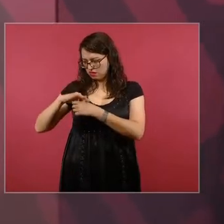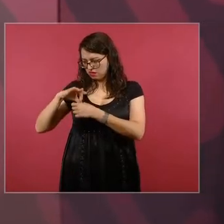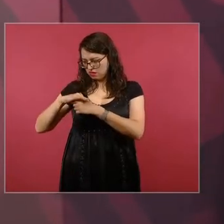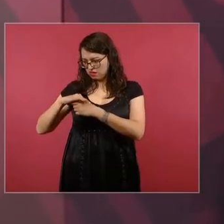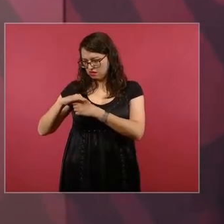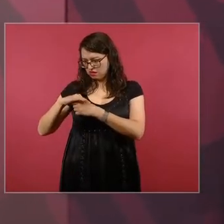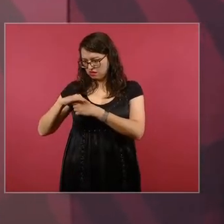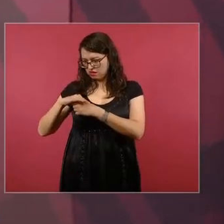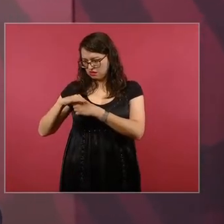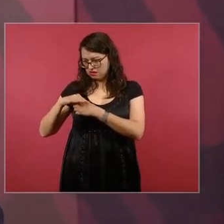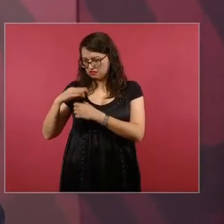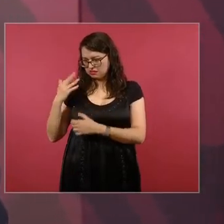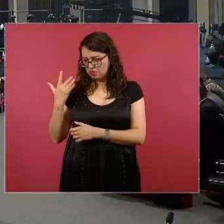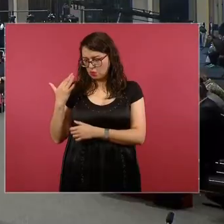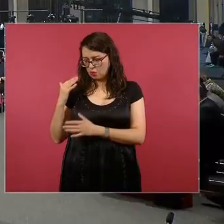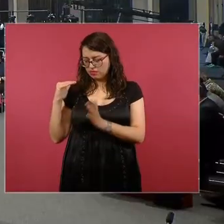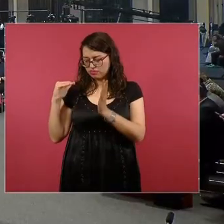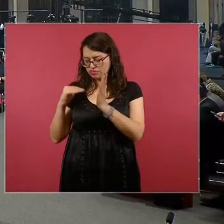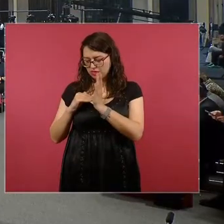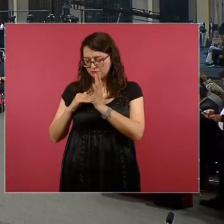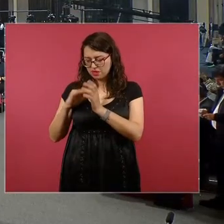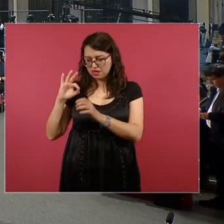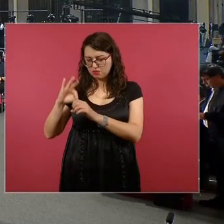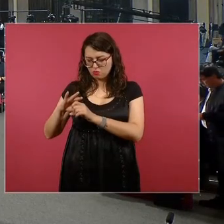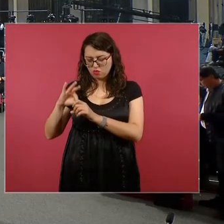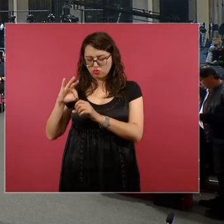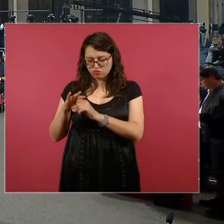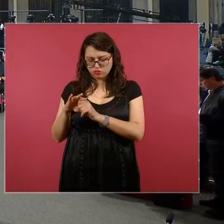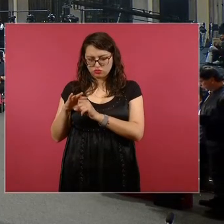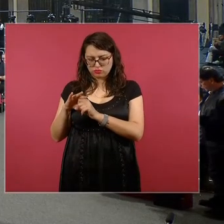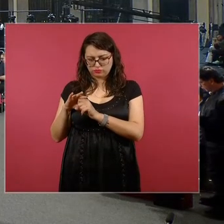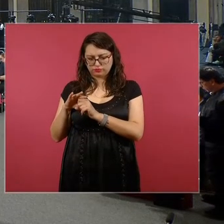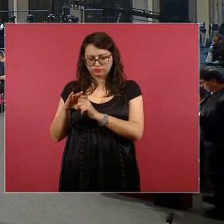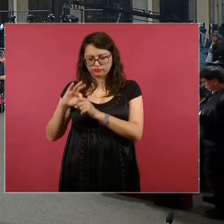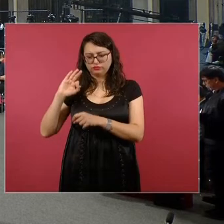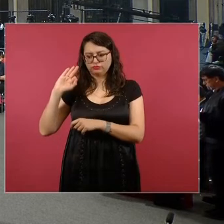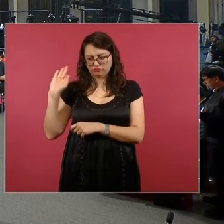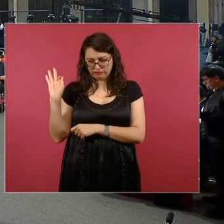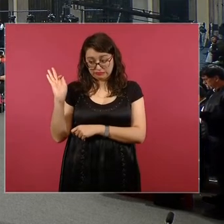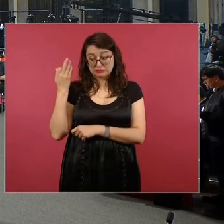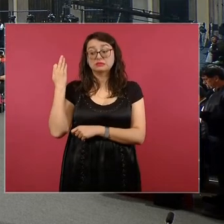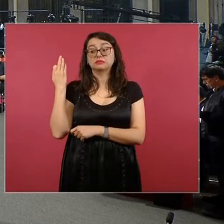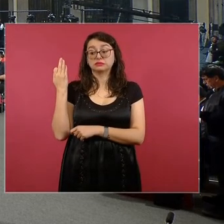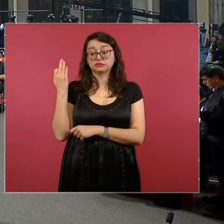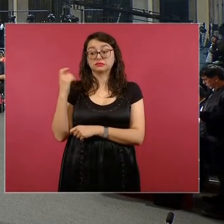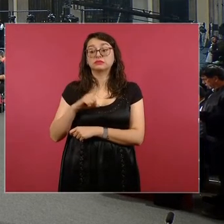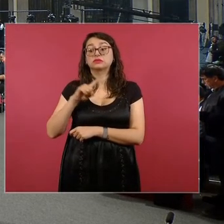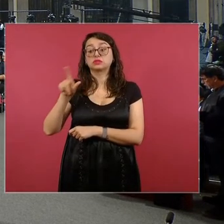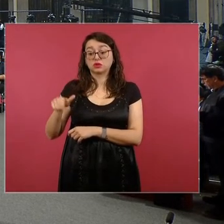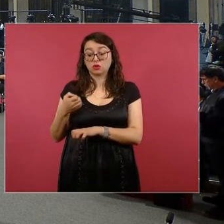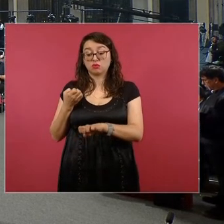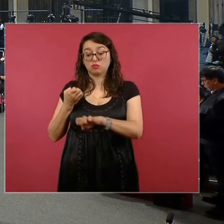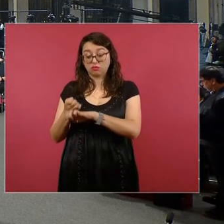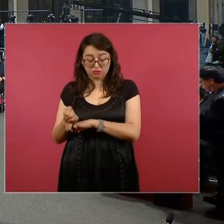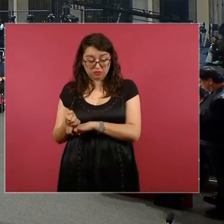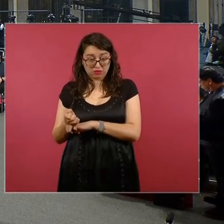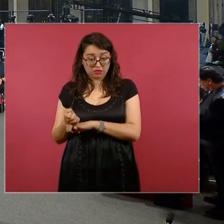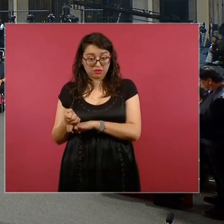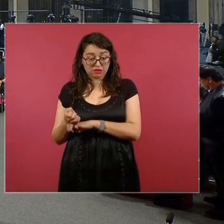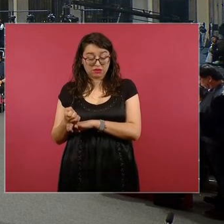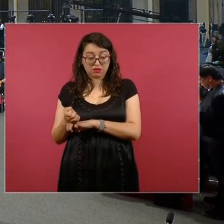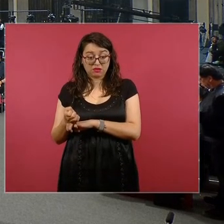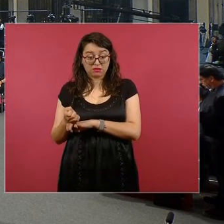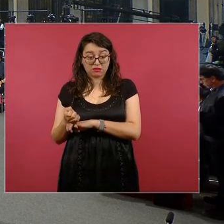No, en la federal. Y luego venía la local. Y era como para decir,